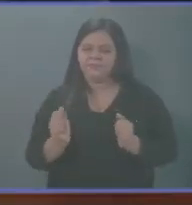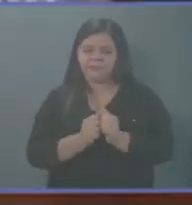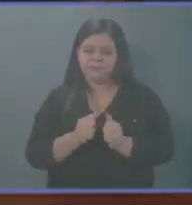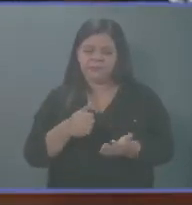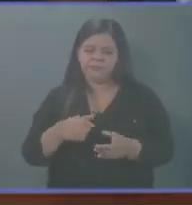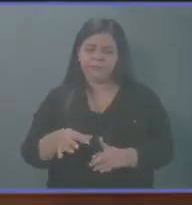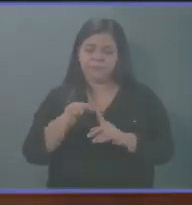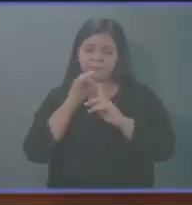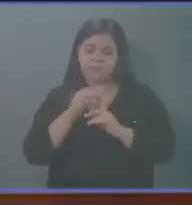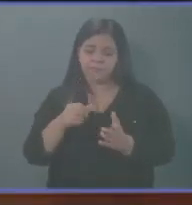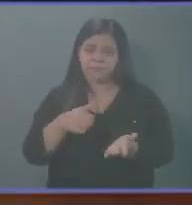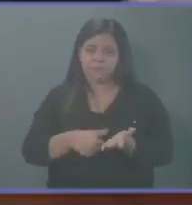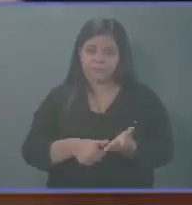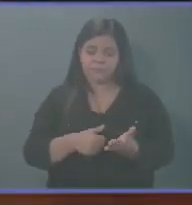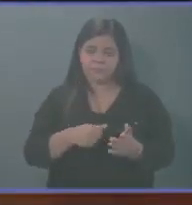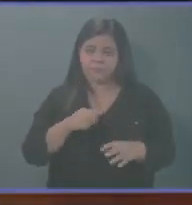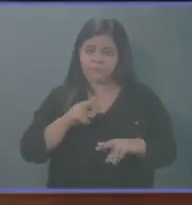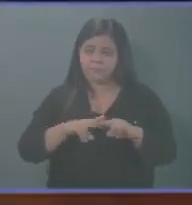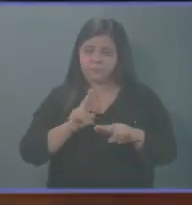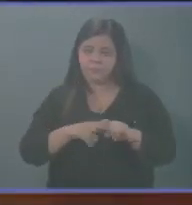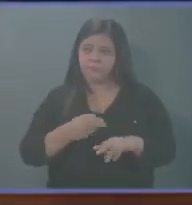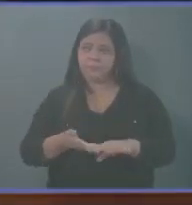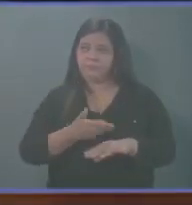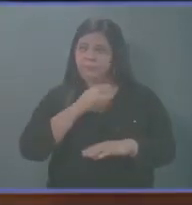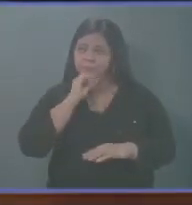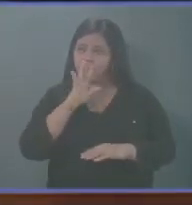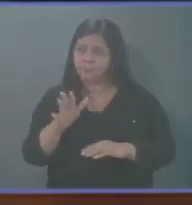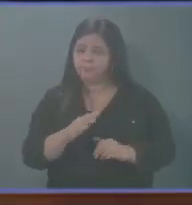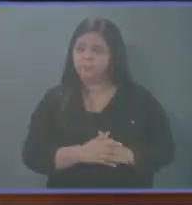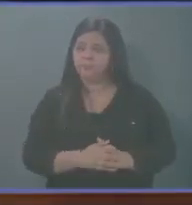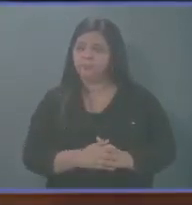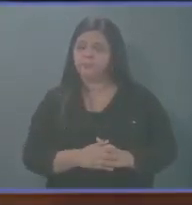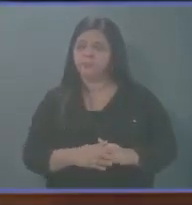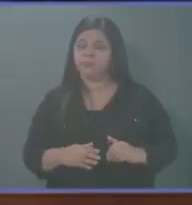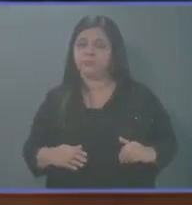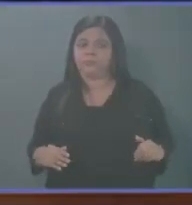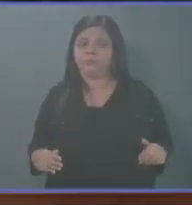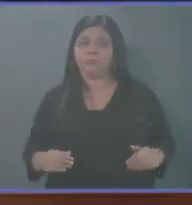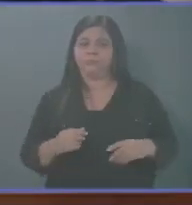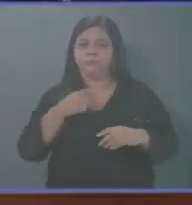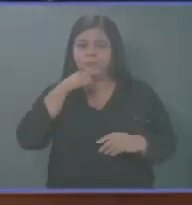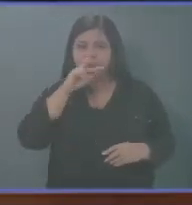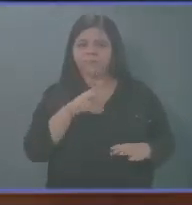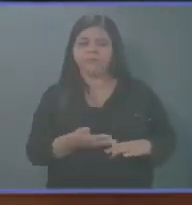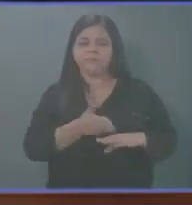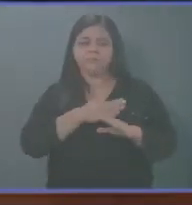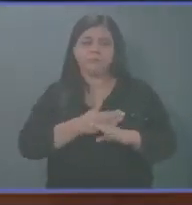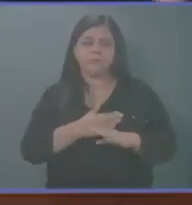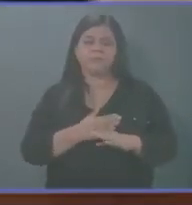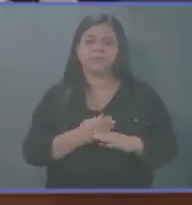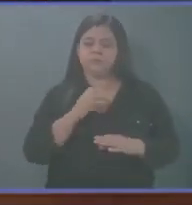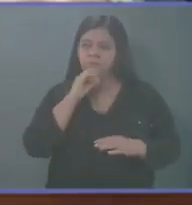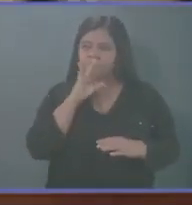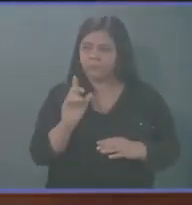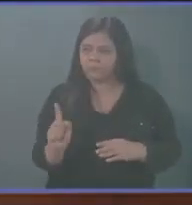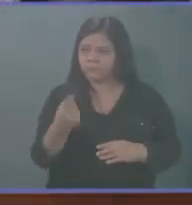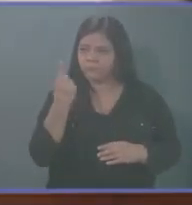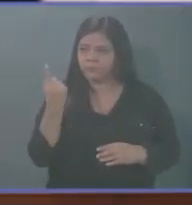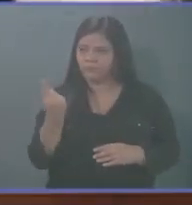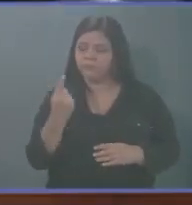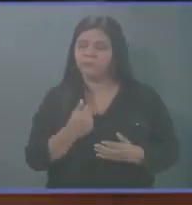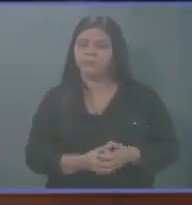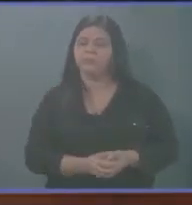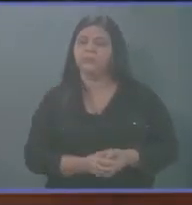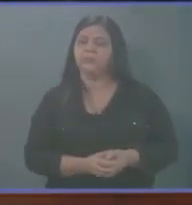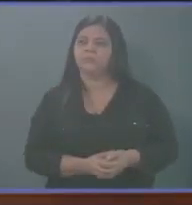de Arena. Antes acusaba al partido FMLN y que se le había soplado el cohete en la primera vuelta, así dice.